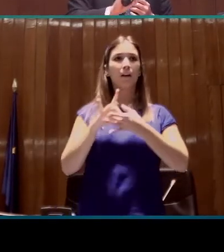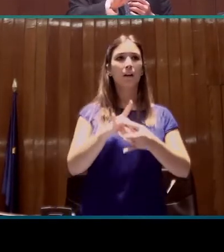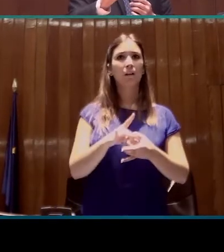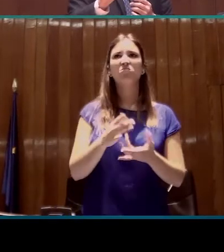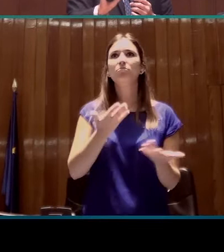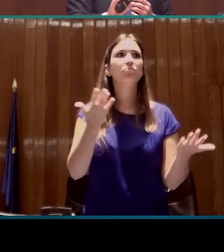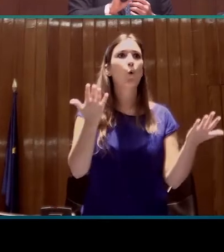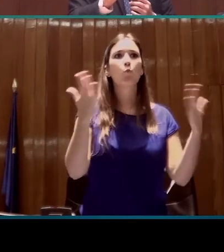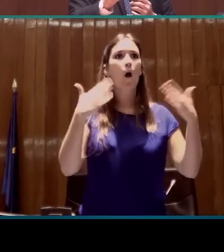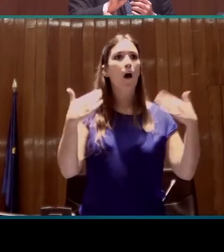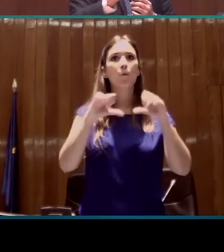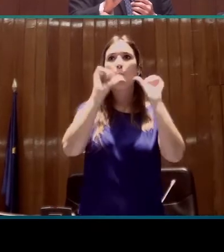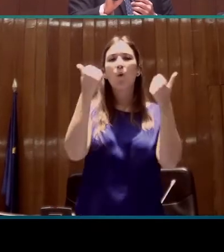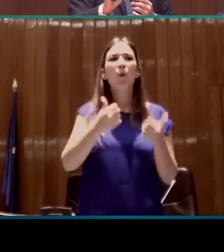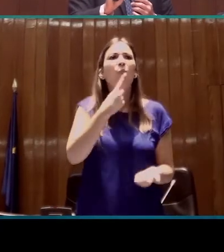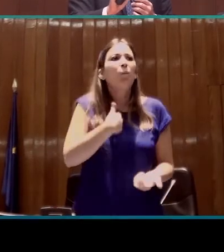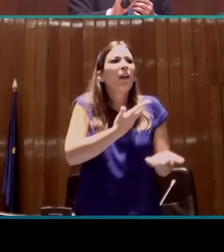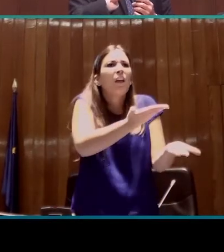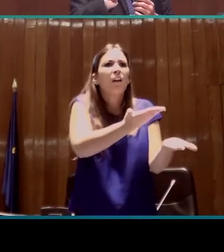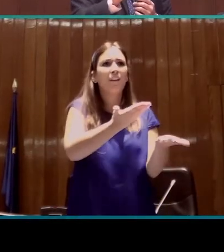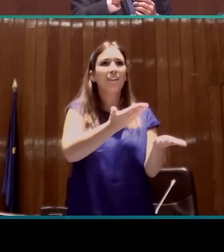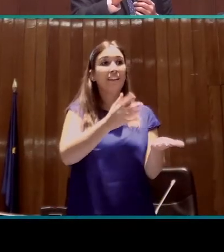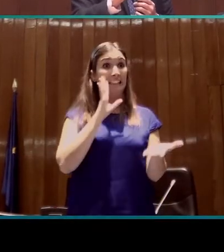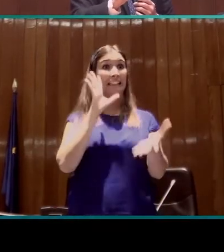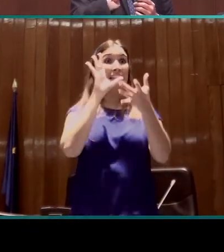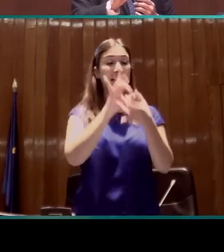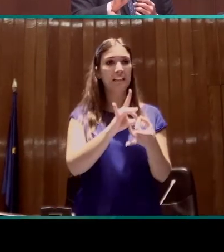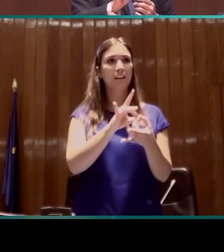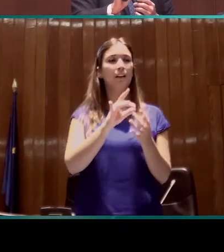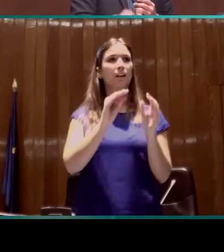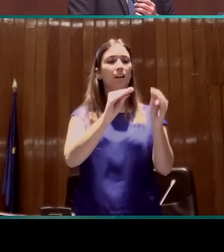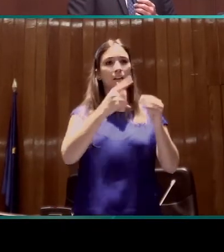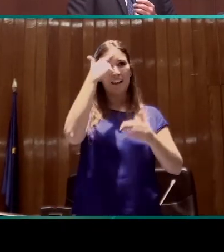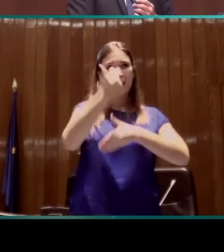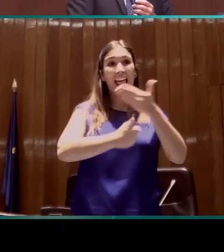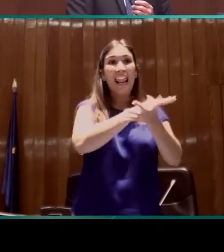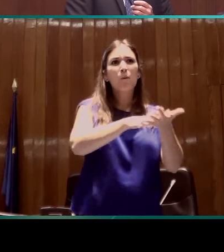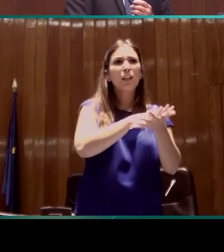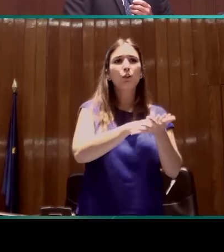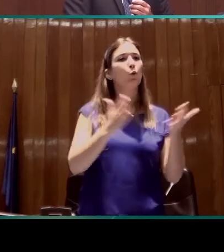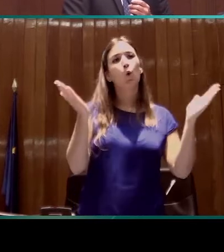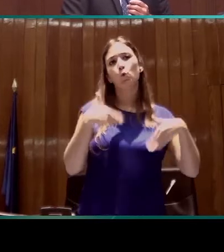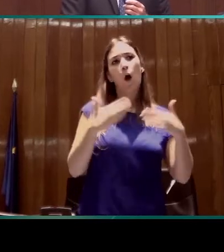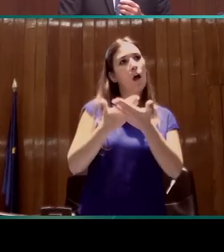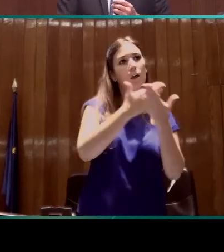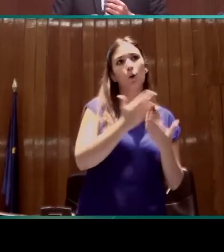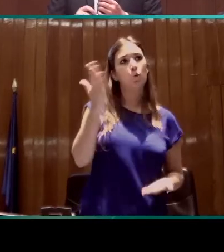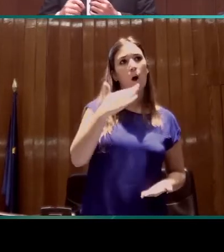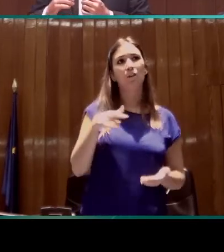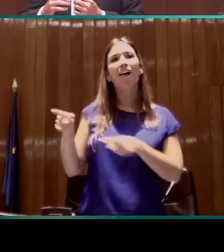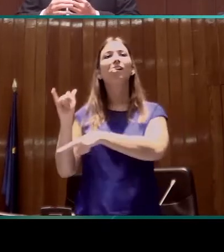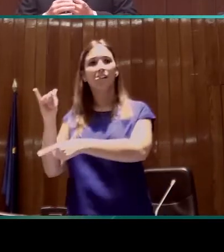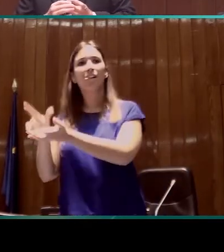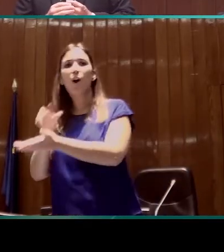ningún sitio, ningún modelo que nos diga qué es lo que ocurre, cómo procesamos esos signos. Lo que nosotros hemos